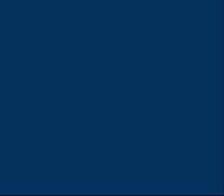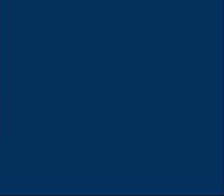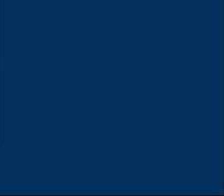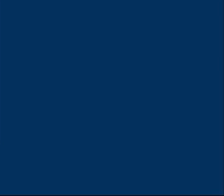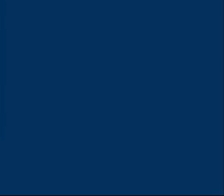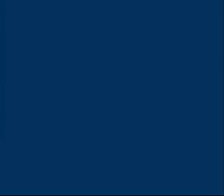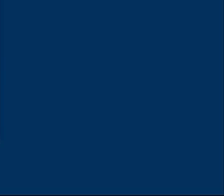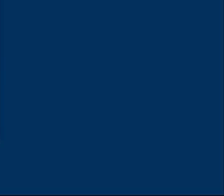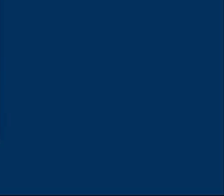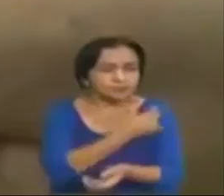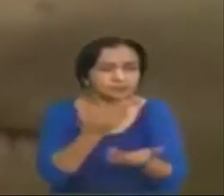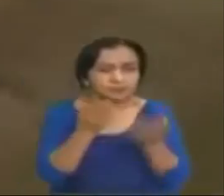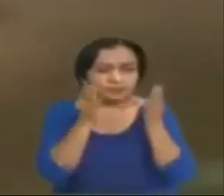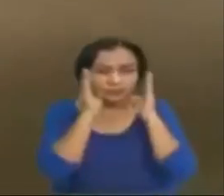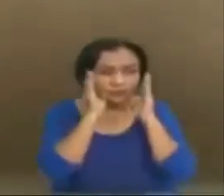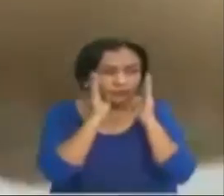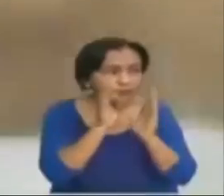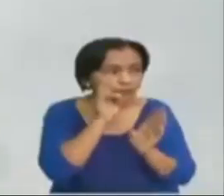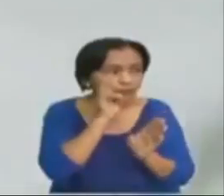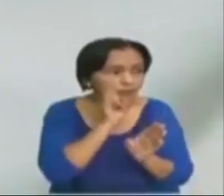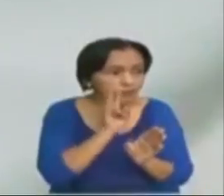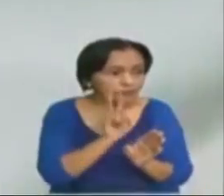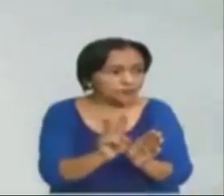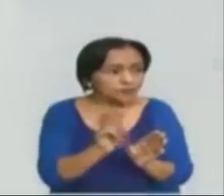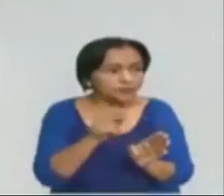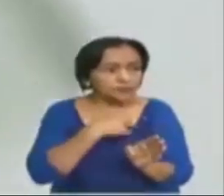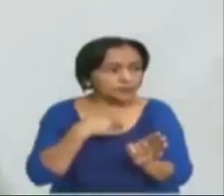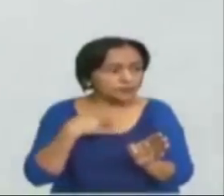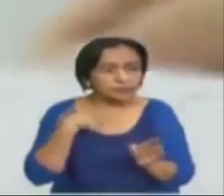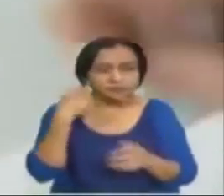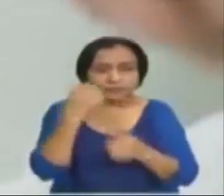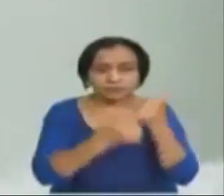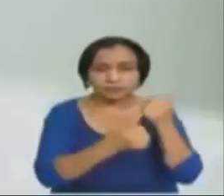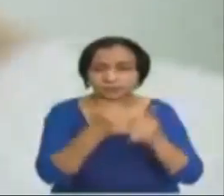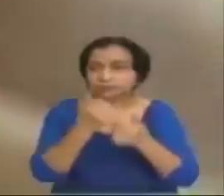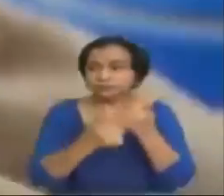en Jinotepe, en la casa materna, y en Diriamba, en